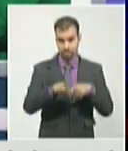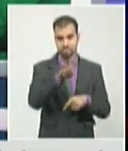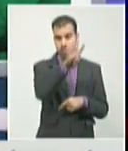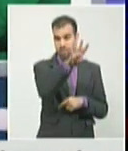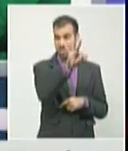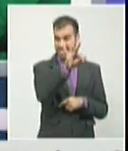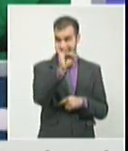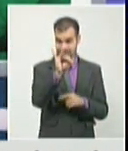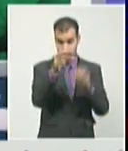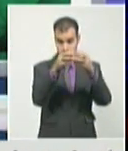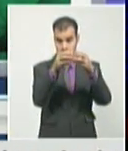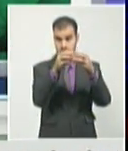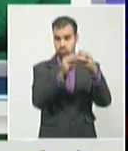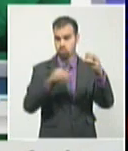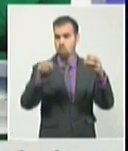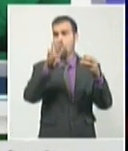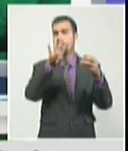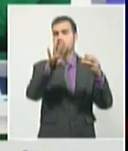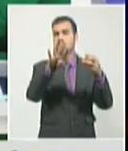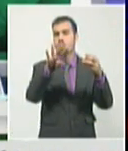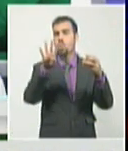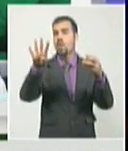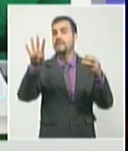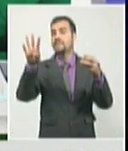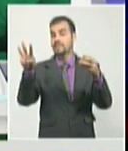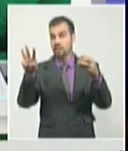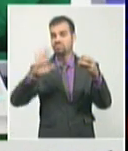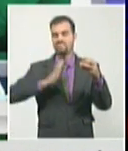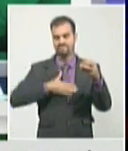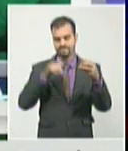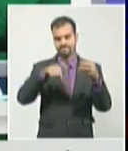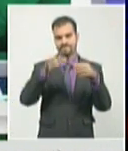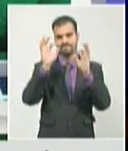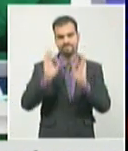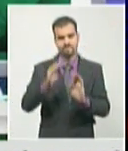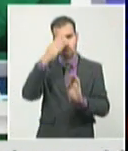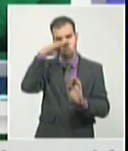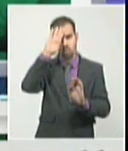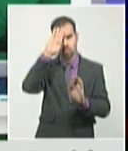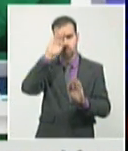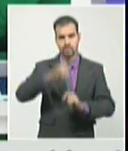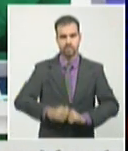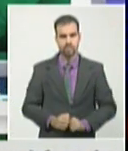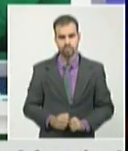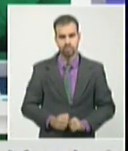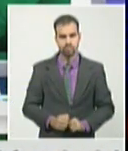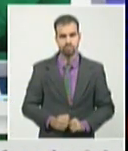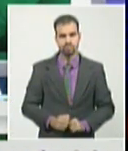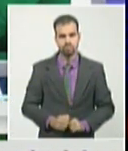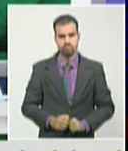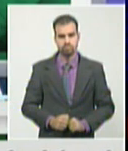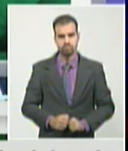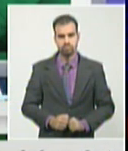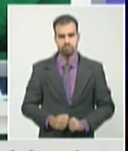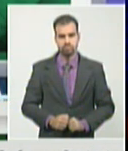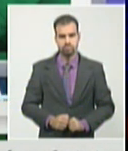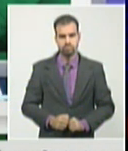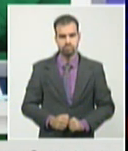443 son altos son productos de transmisión en nuestro territorio